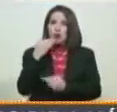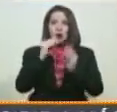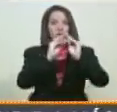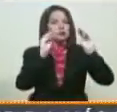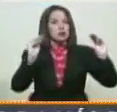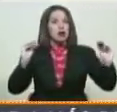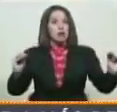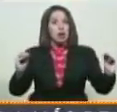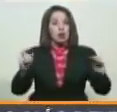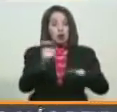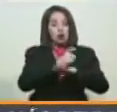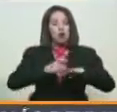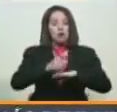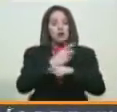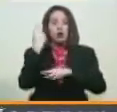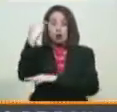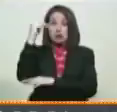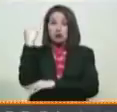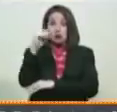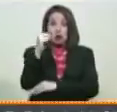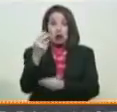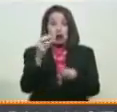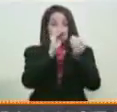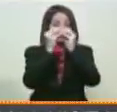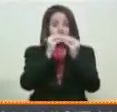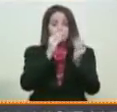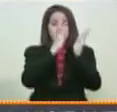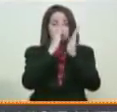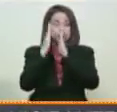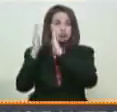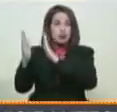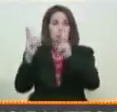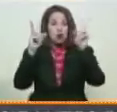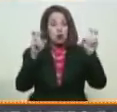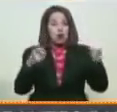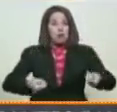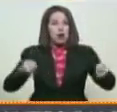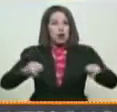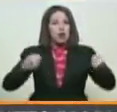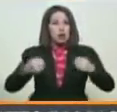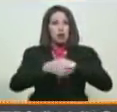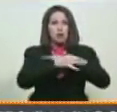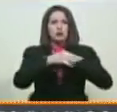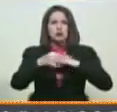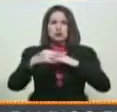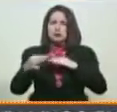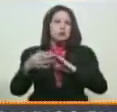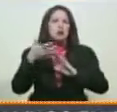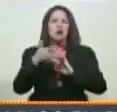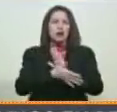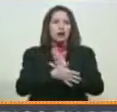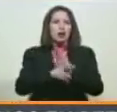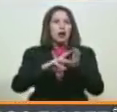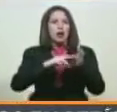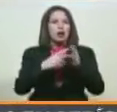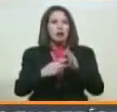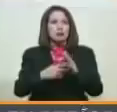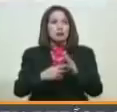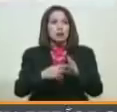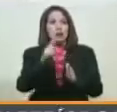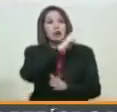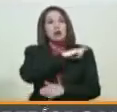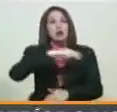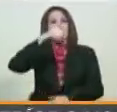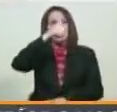que ha realizado el Ejecutivo Nacional a la reestructuración de algunos mercados municipales. Para hablar sobre el tema, nos acompaña el general en